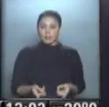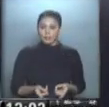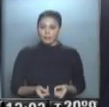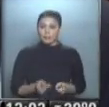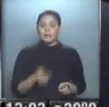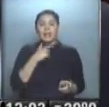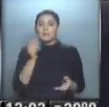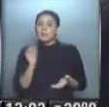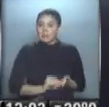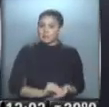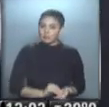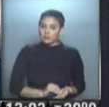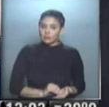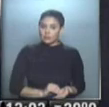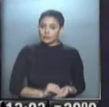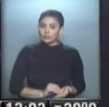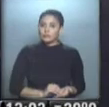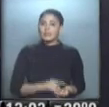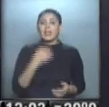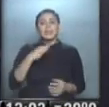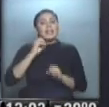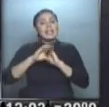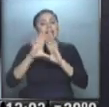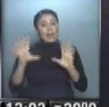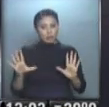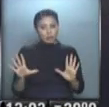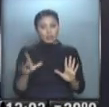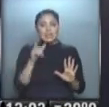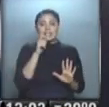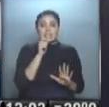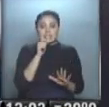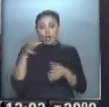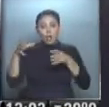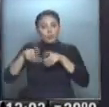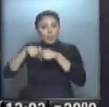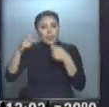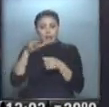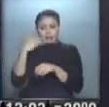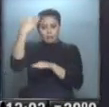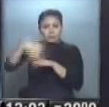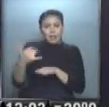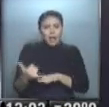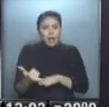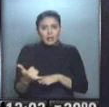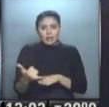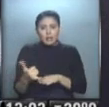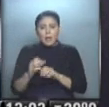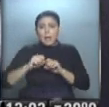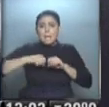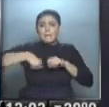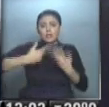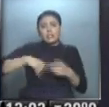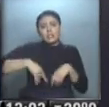También quisiera agregar ahora que lo que quiere quedar en claro es que aplicándole restricciones al Grupo Clarín no se generará ni mayor diversidad ni